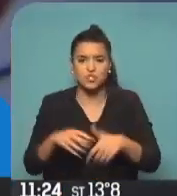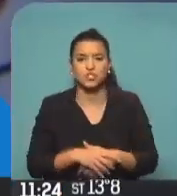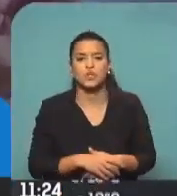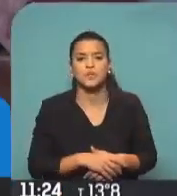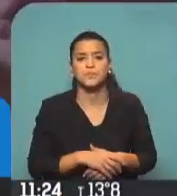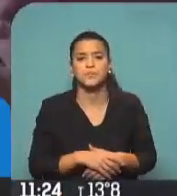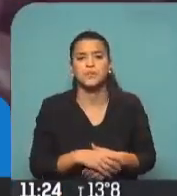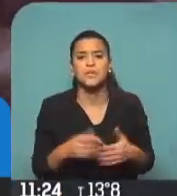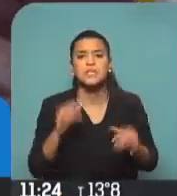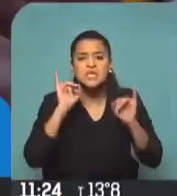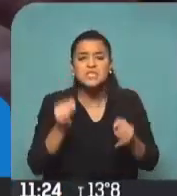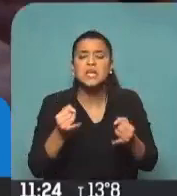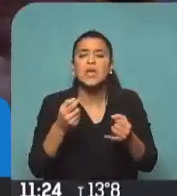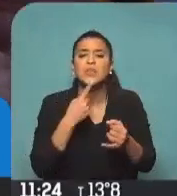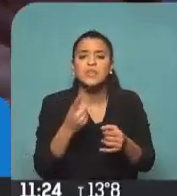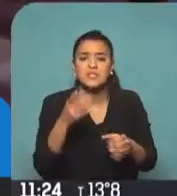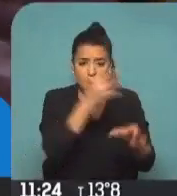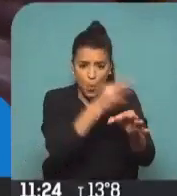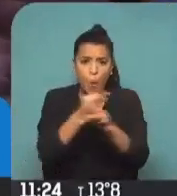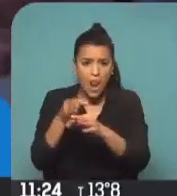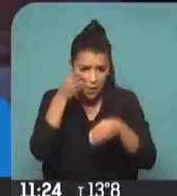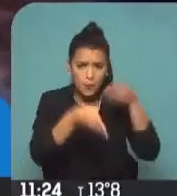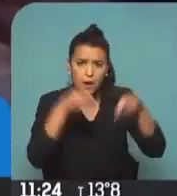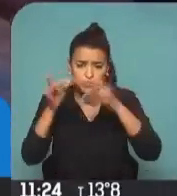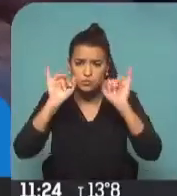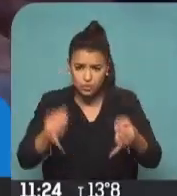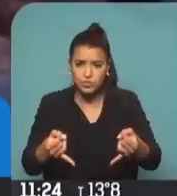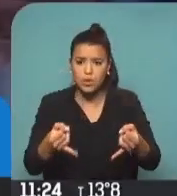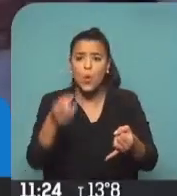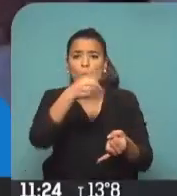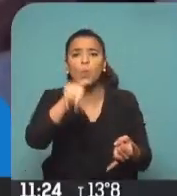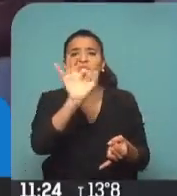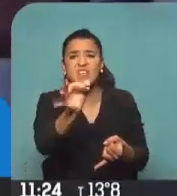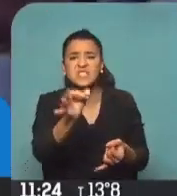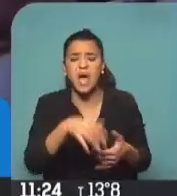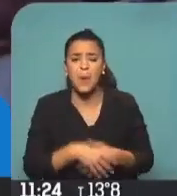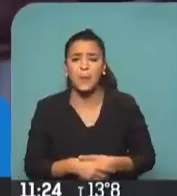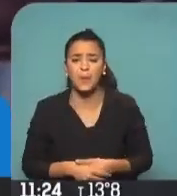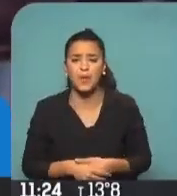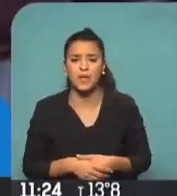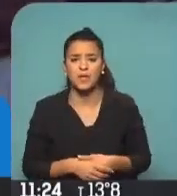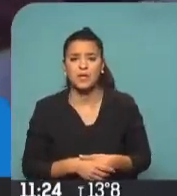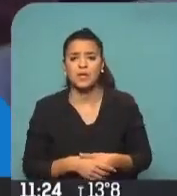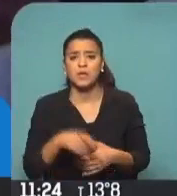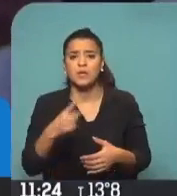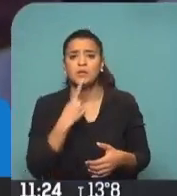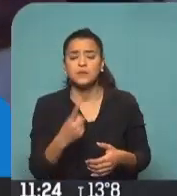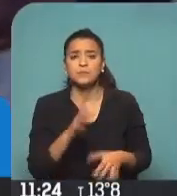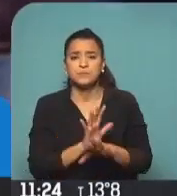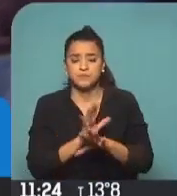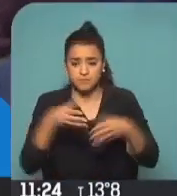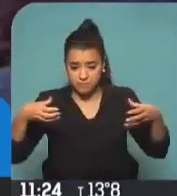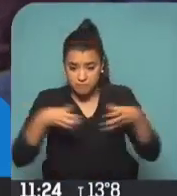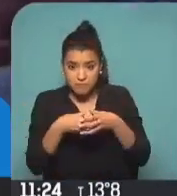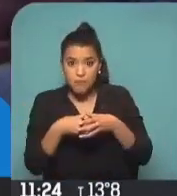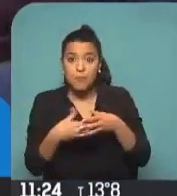todas las escuelas del país? Sí, claramente, vamos a estar en todas las escuelas del país. De hecho, ustedes saben que la construcción de la coalición